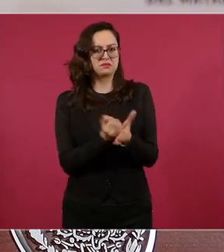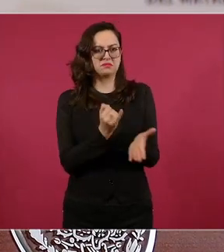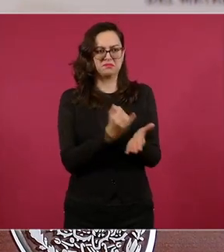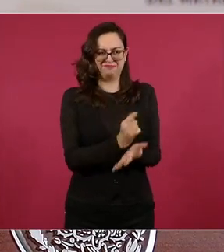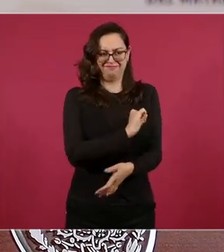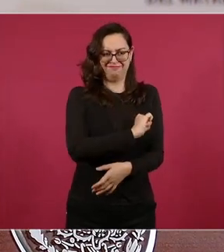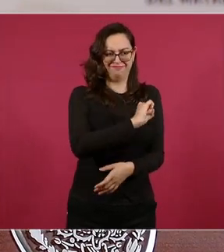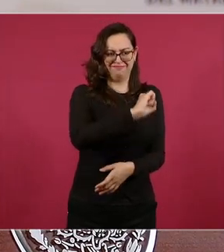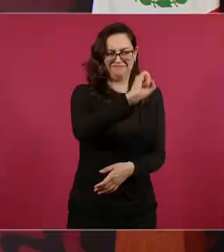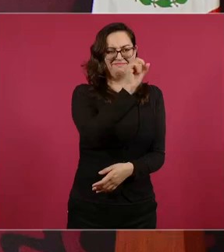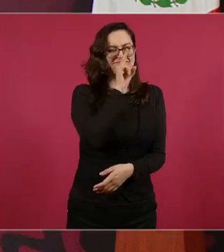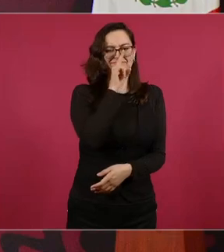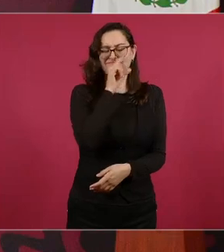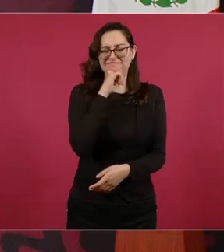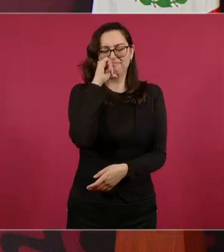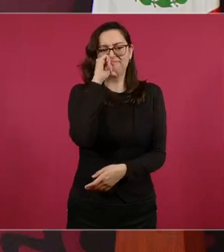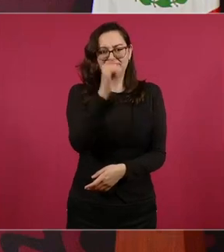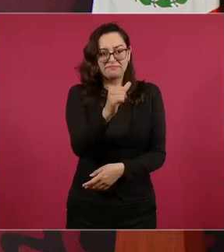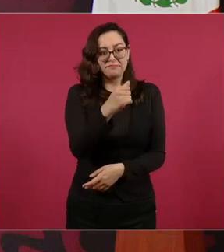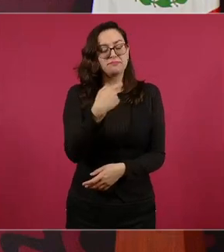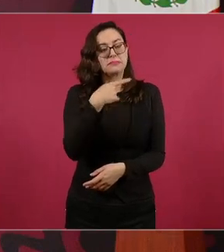imagínense lo que nos ha costado